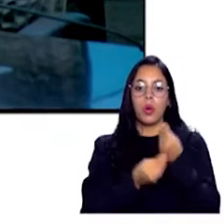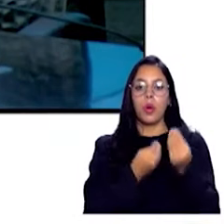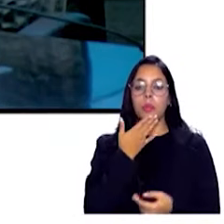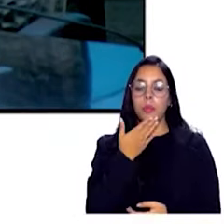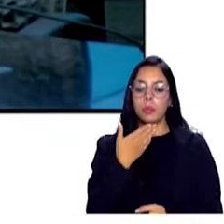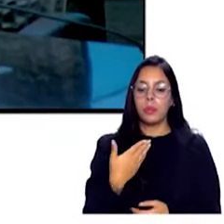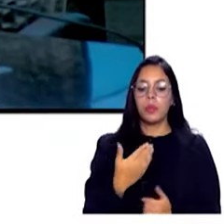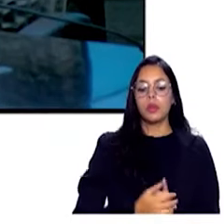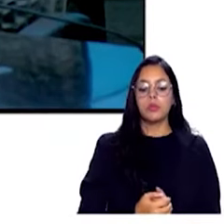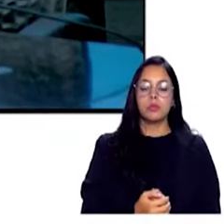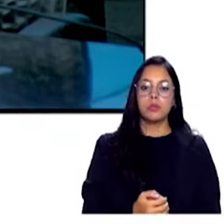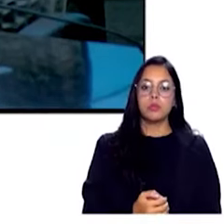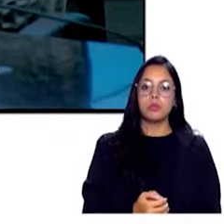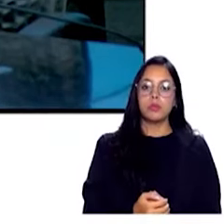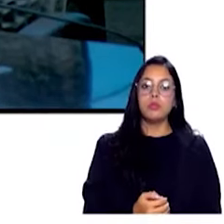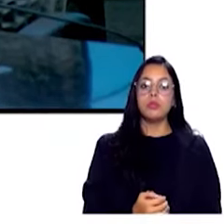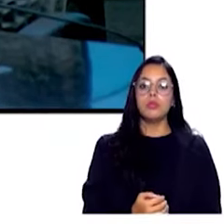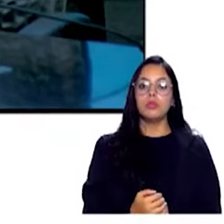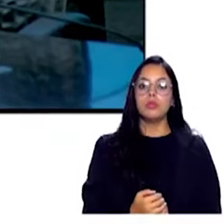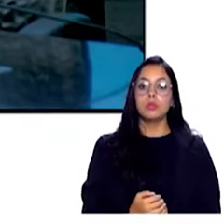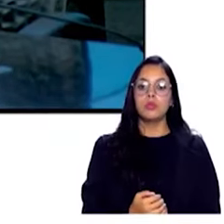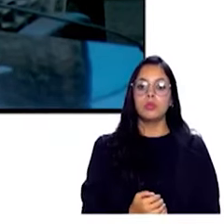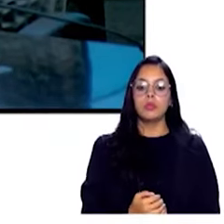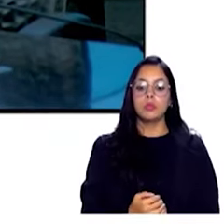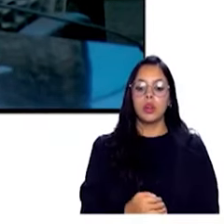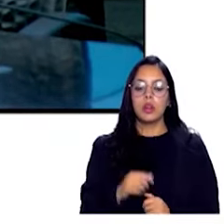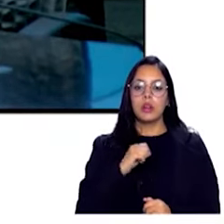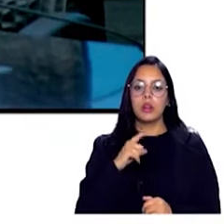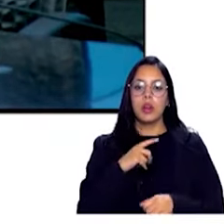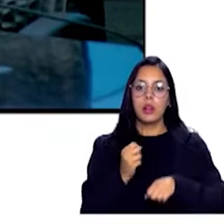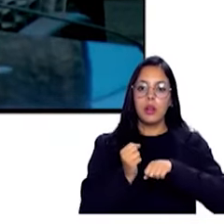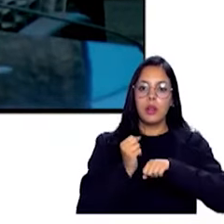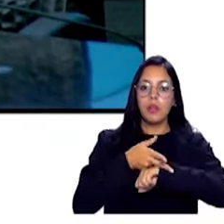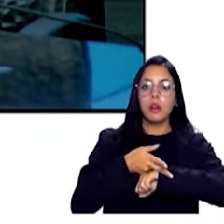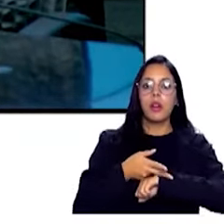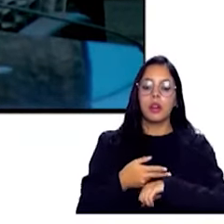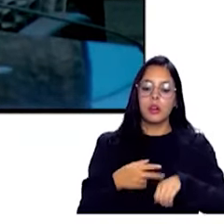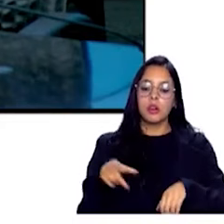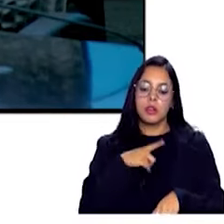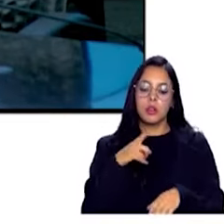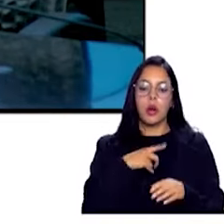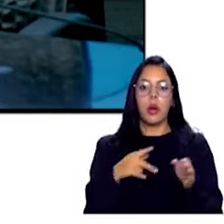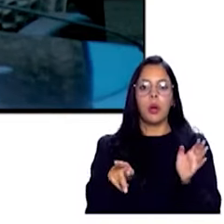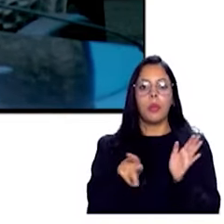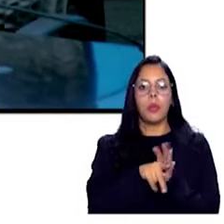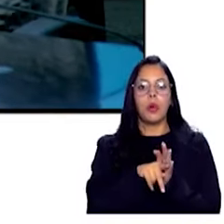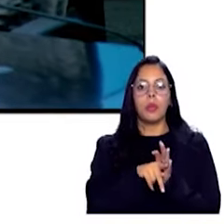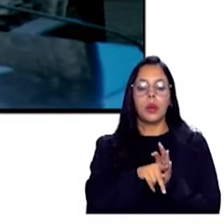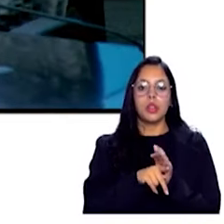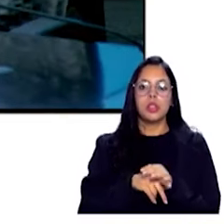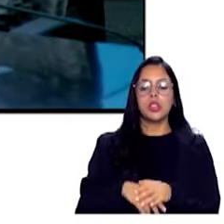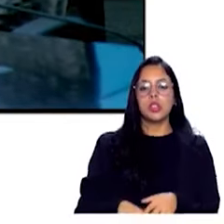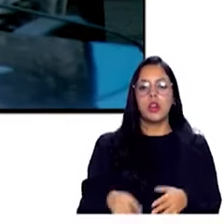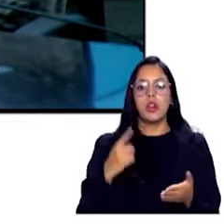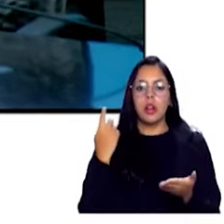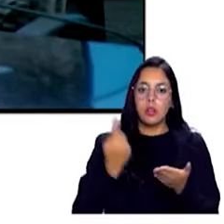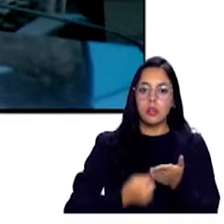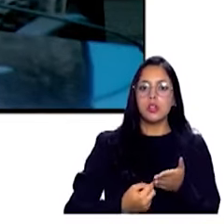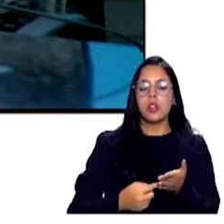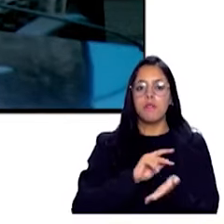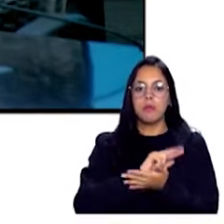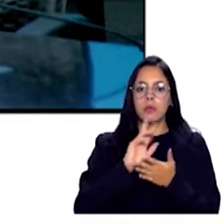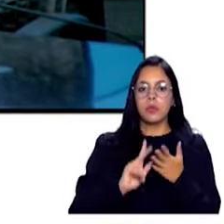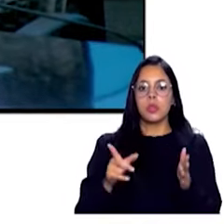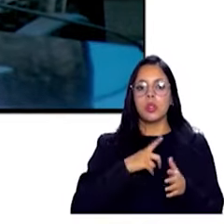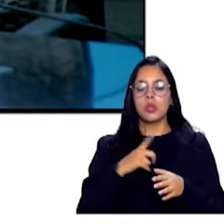puestos representativos referidos a los presidentes de audiencias provinciales o de presidentes del Tribunal Superior de justicia y los